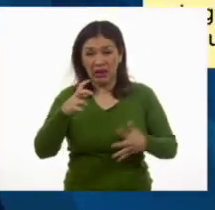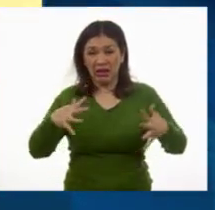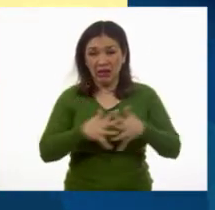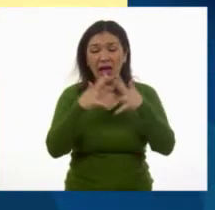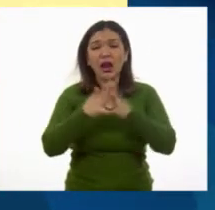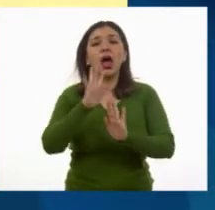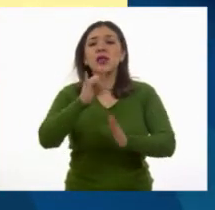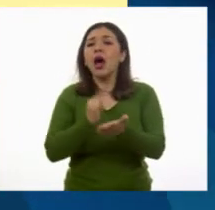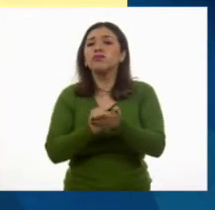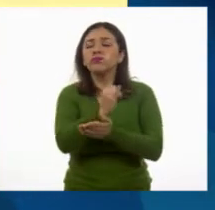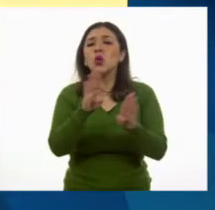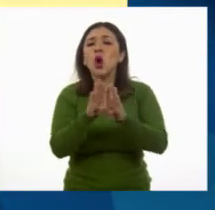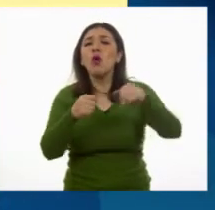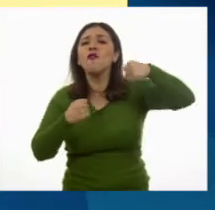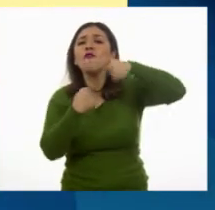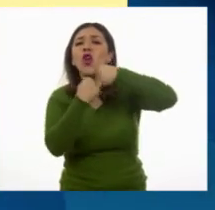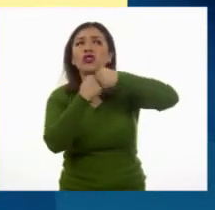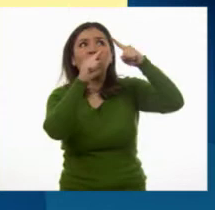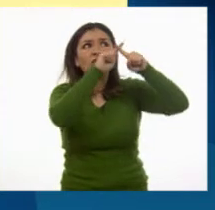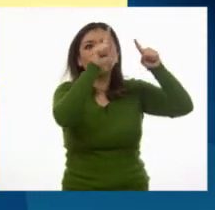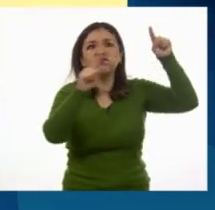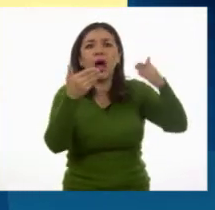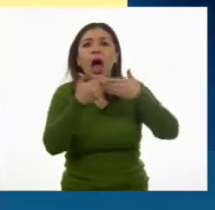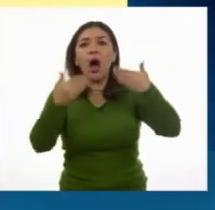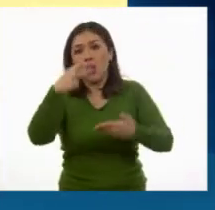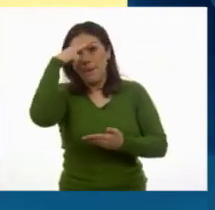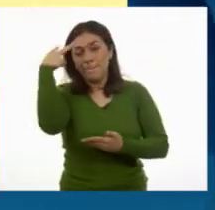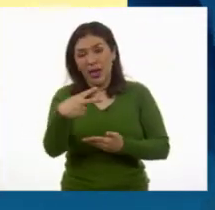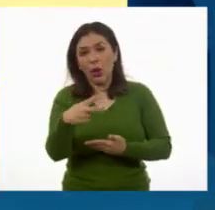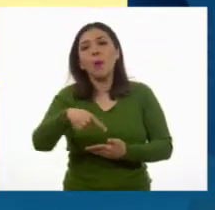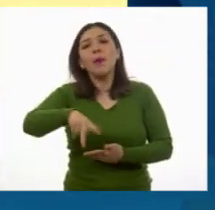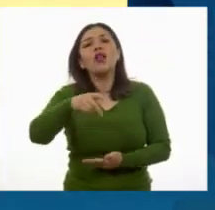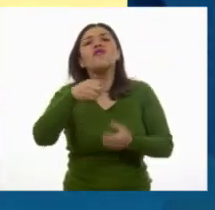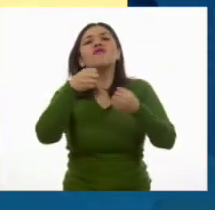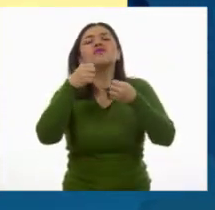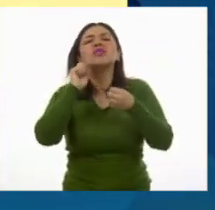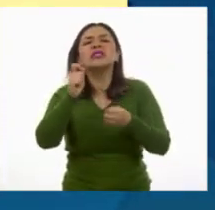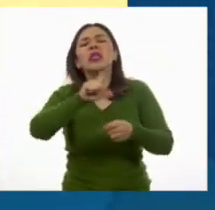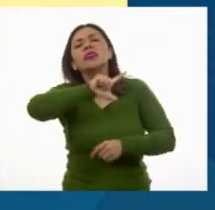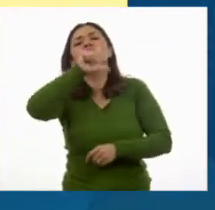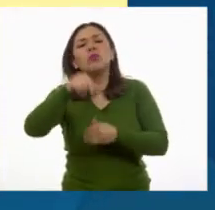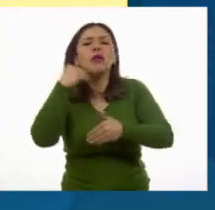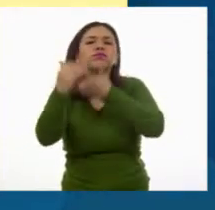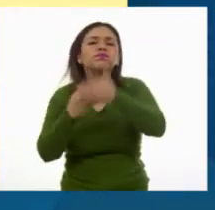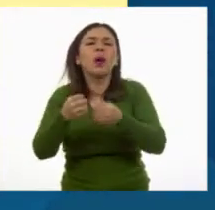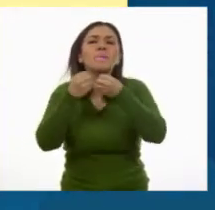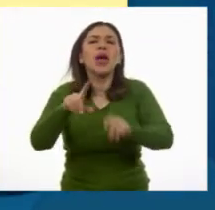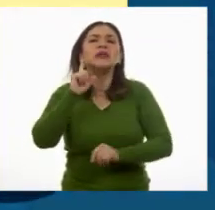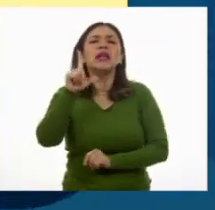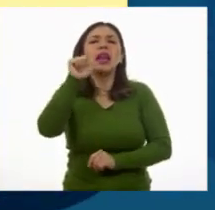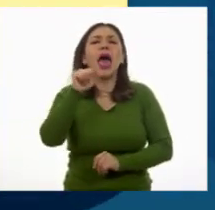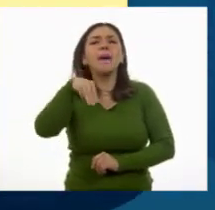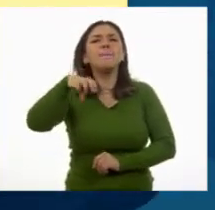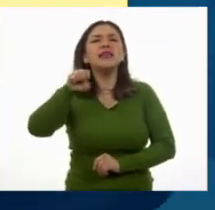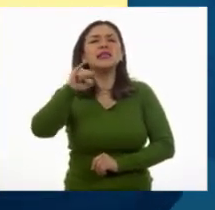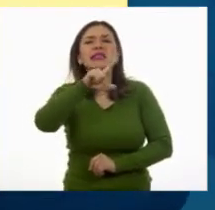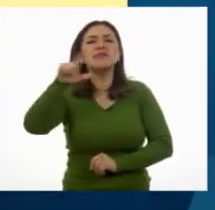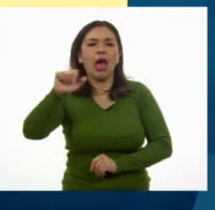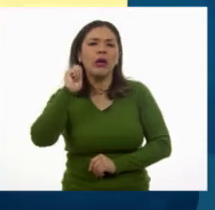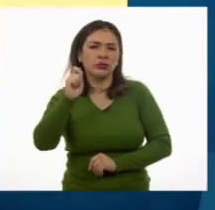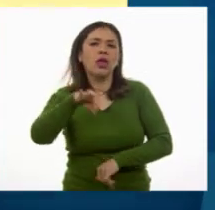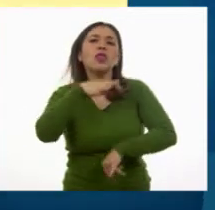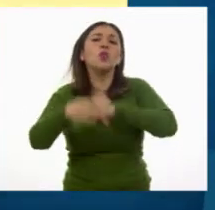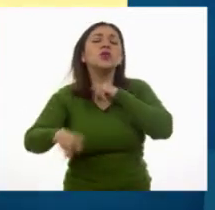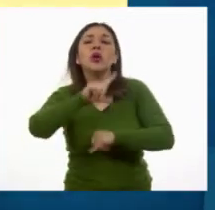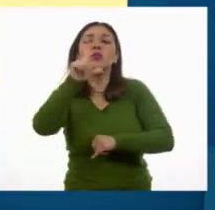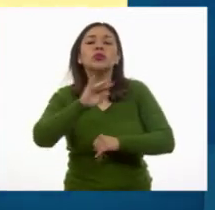se definió la frontera moderna que tendría México. Excepto por la pérdida de la Mesilla, que veremos después, ese fue el último cachito que